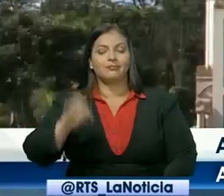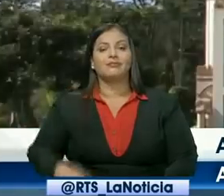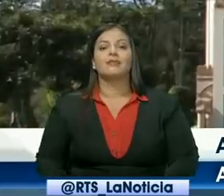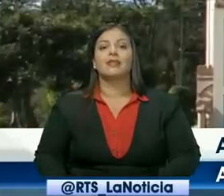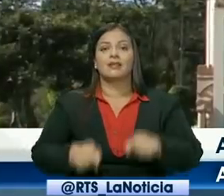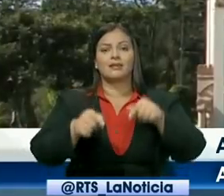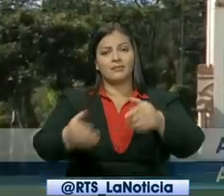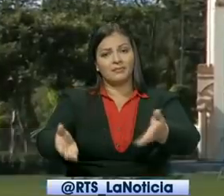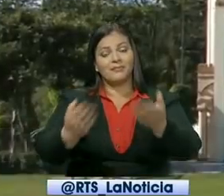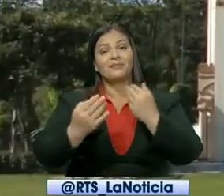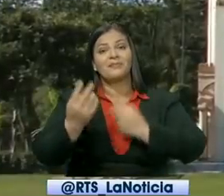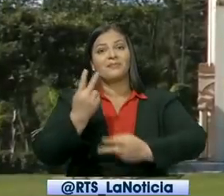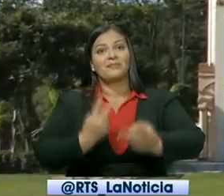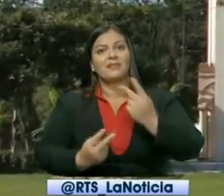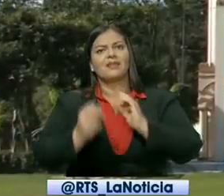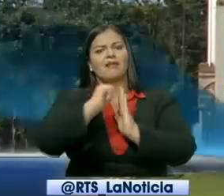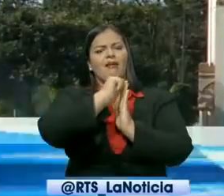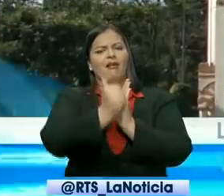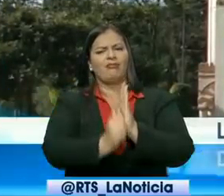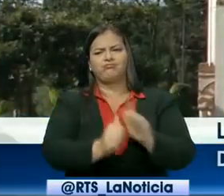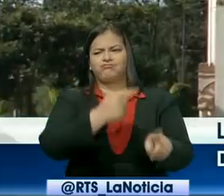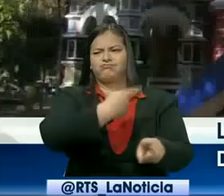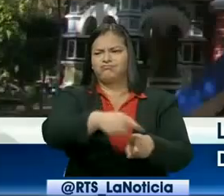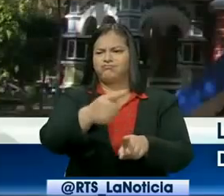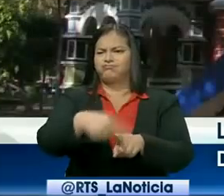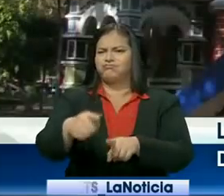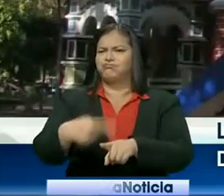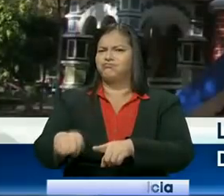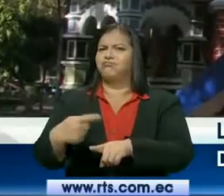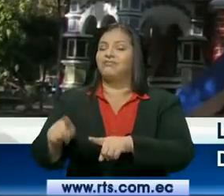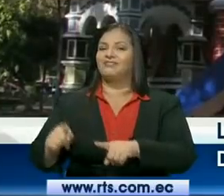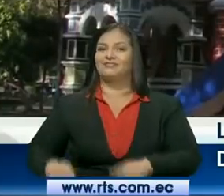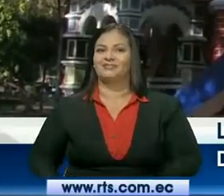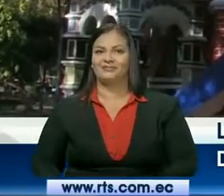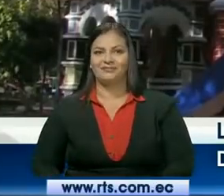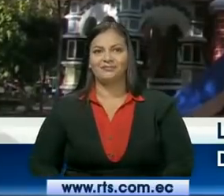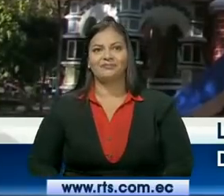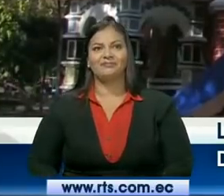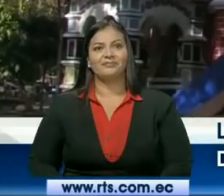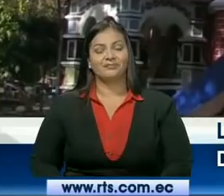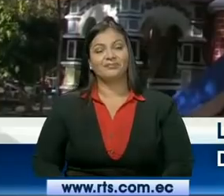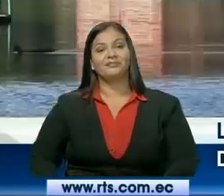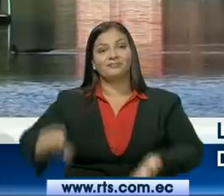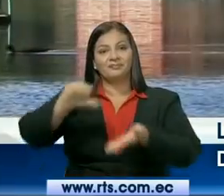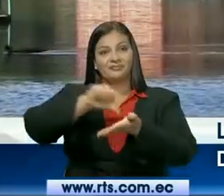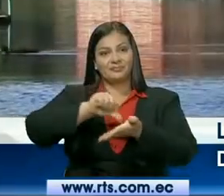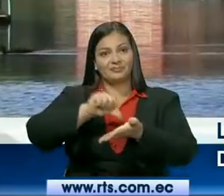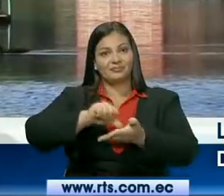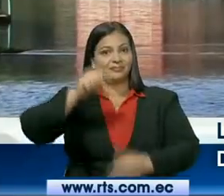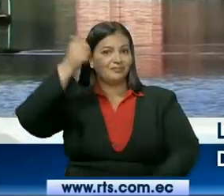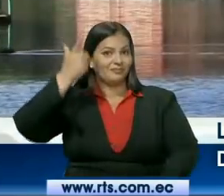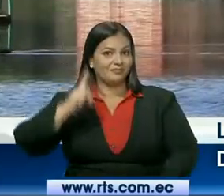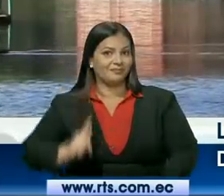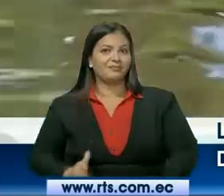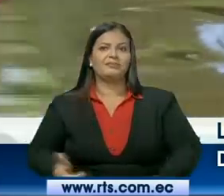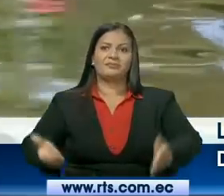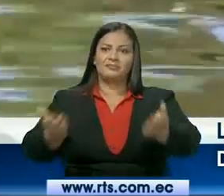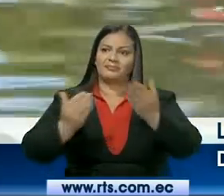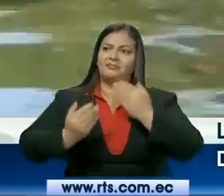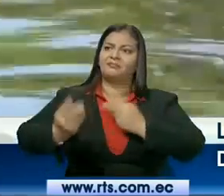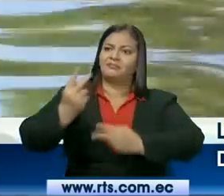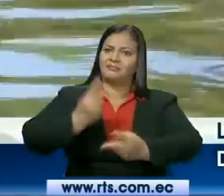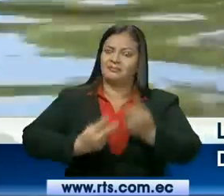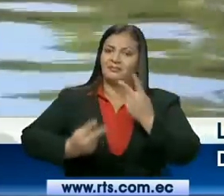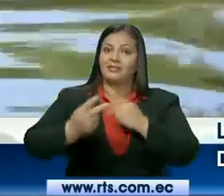zona. La ciudad de Loja también es el lugar perfecto para este feriado. Visite el Parque Jipiro, uno de los lugares más bellos donde se